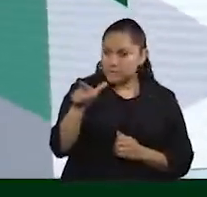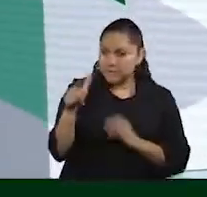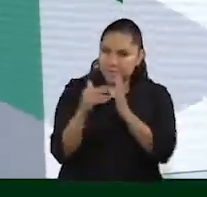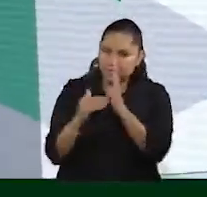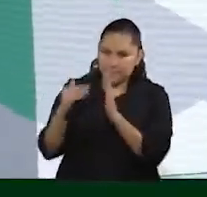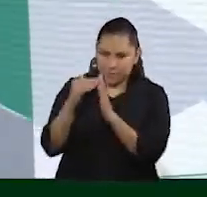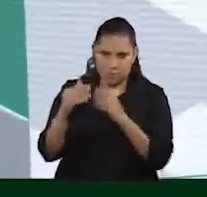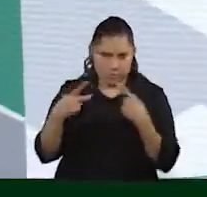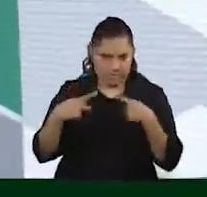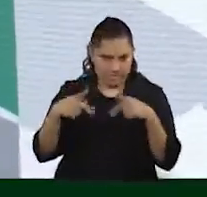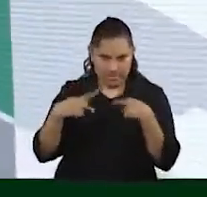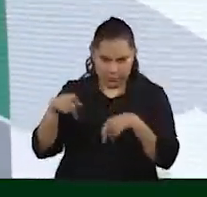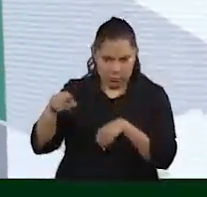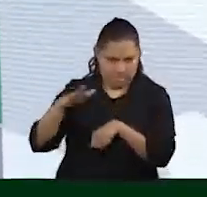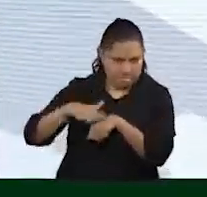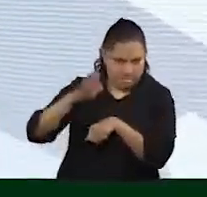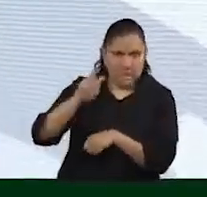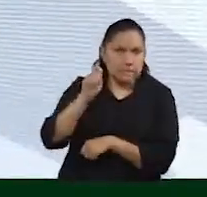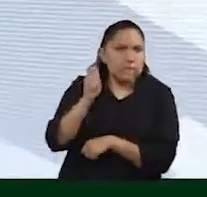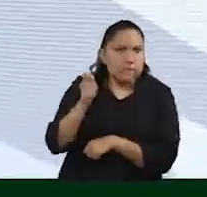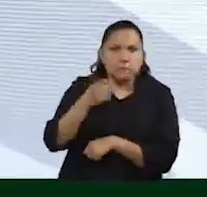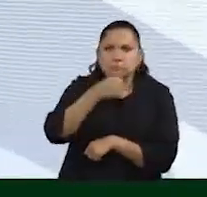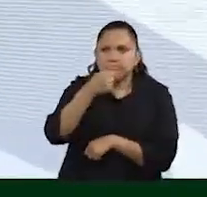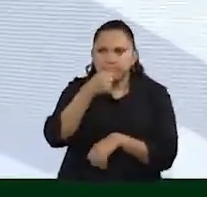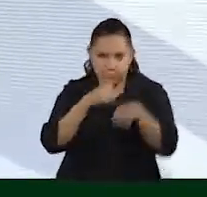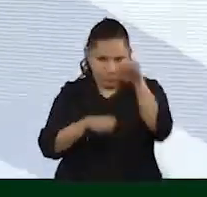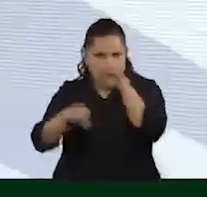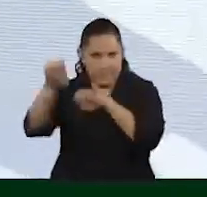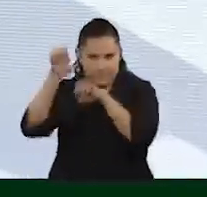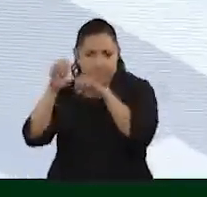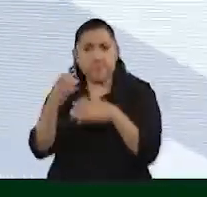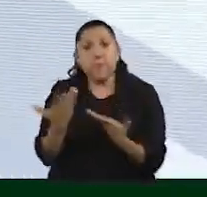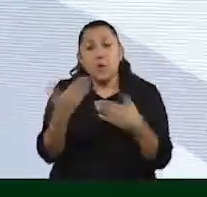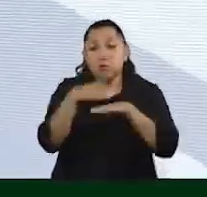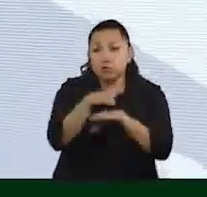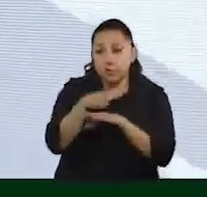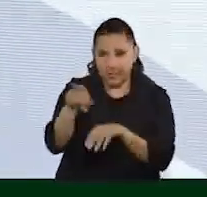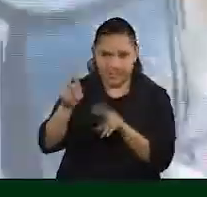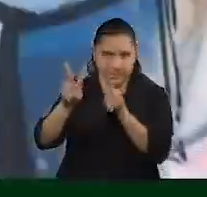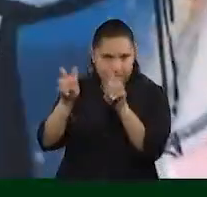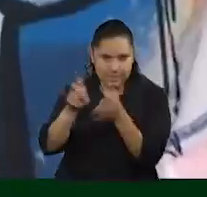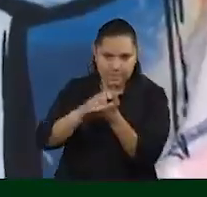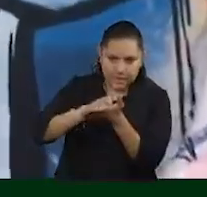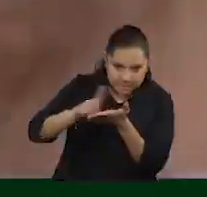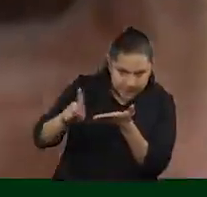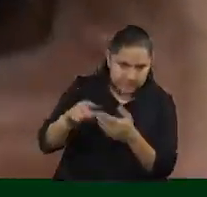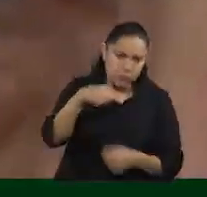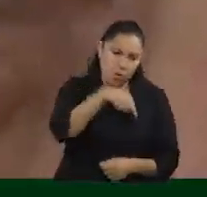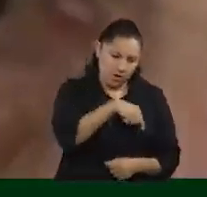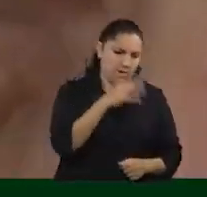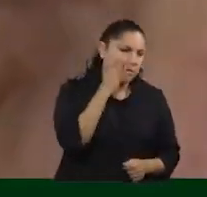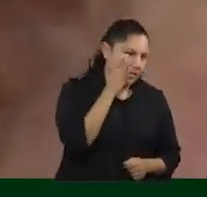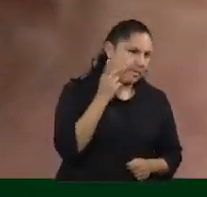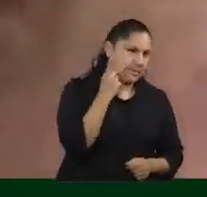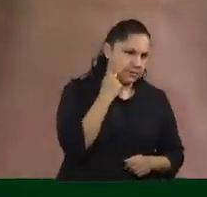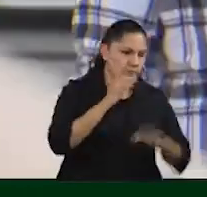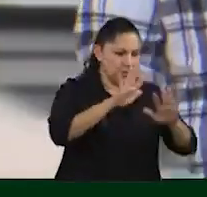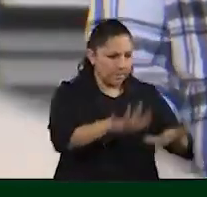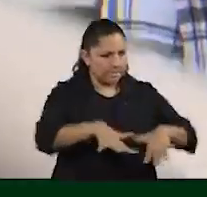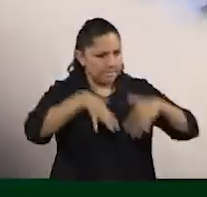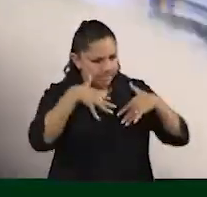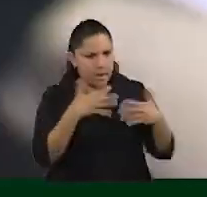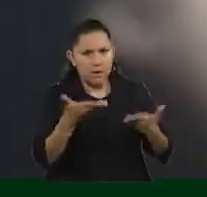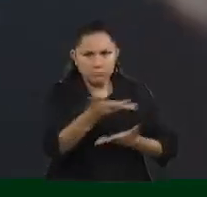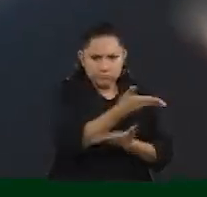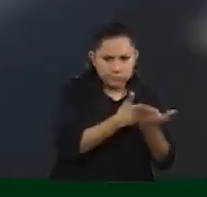Millones de personas son adultos mayores y para dialogar sobre sus derechos se realizó en San Lázaro un foro en el que diputados de la